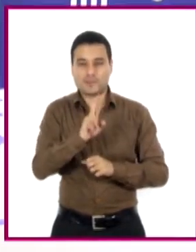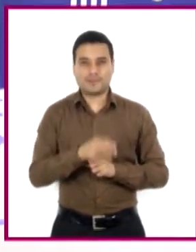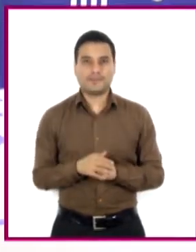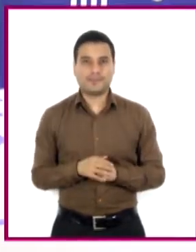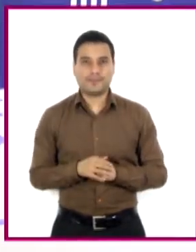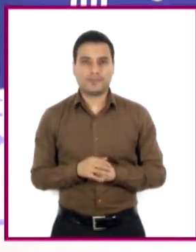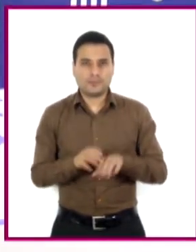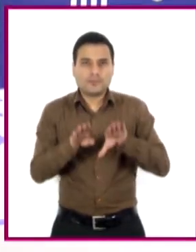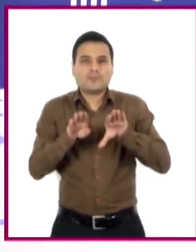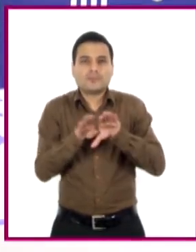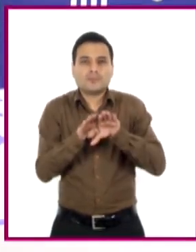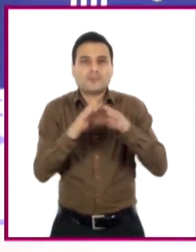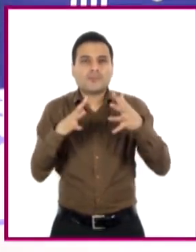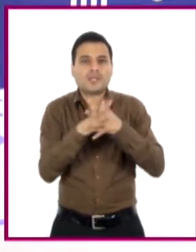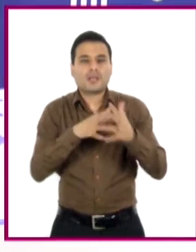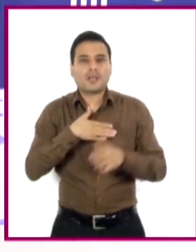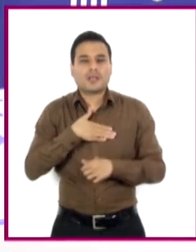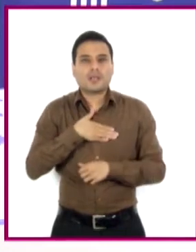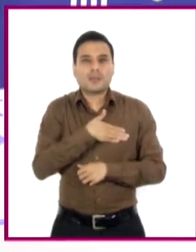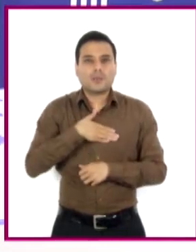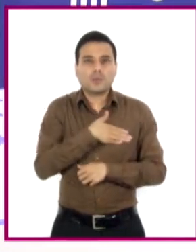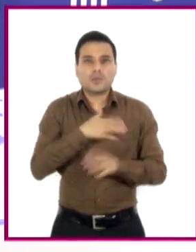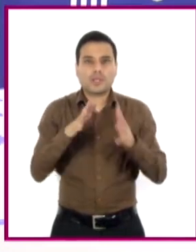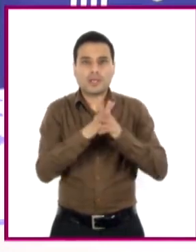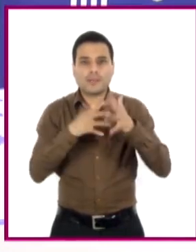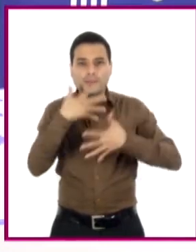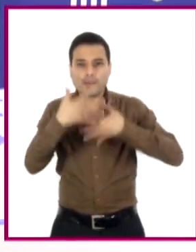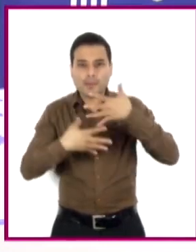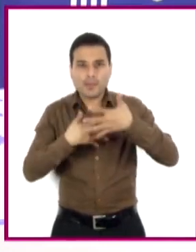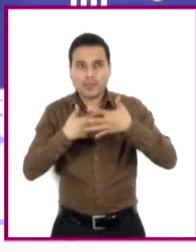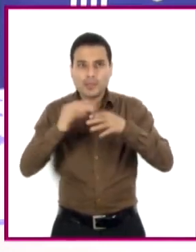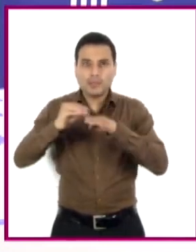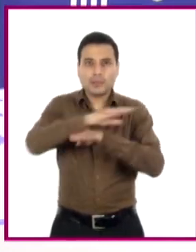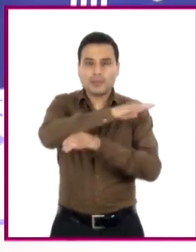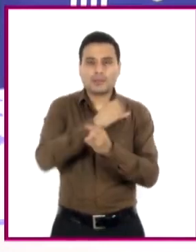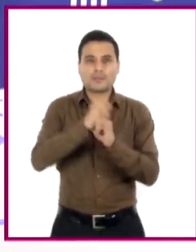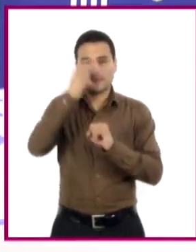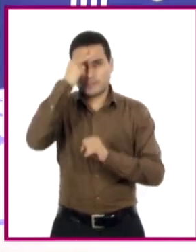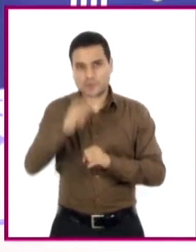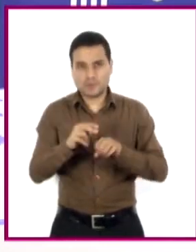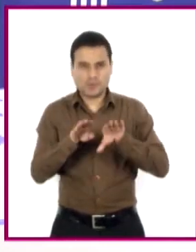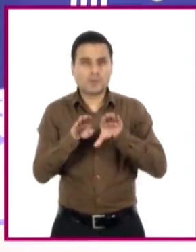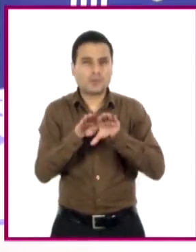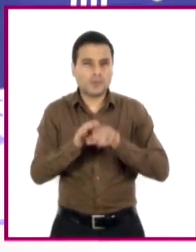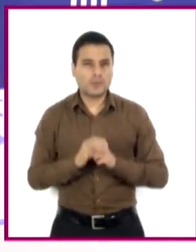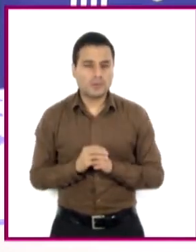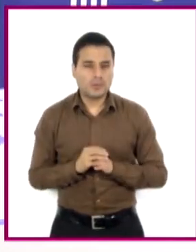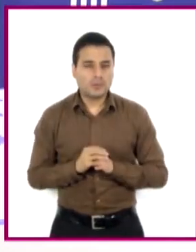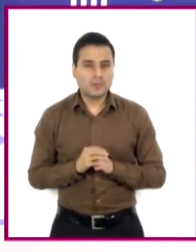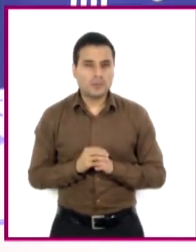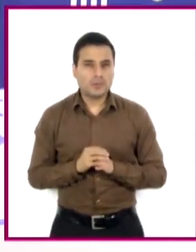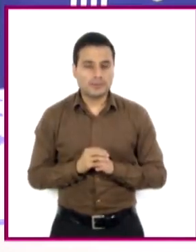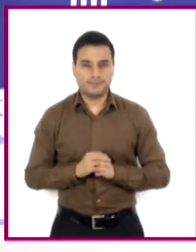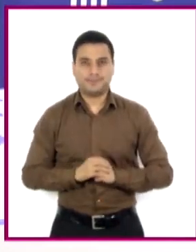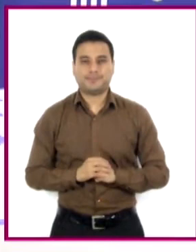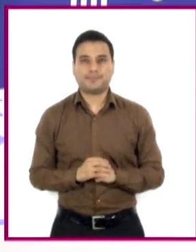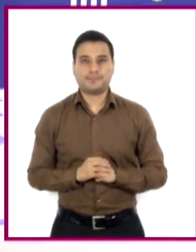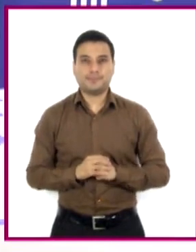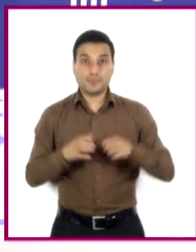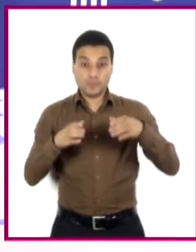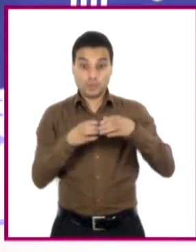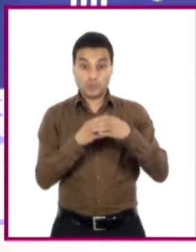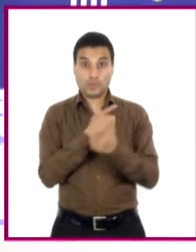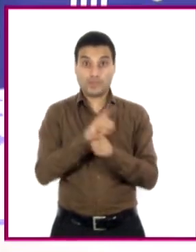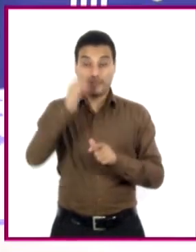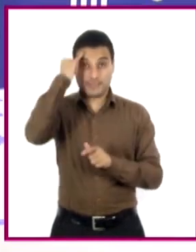las guerras napoleónicas en el movimiento de independencia en México? ¿Cómo llegaron las ideas liberales